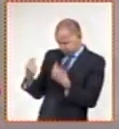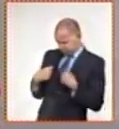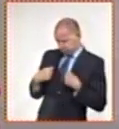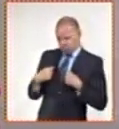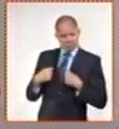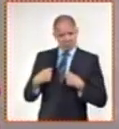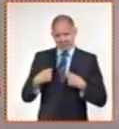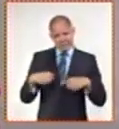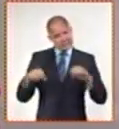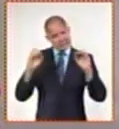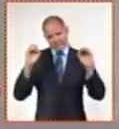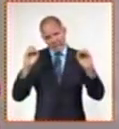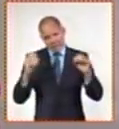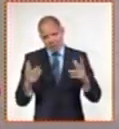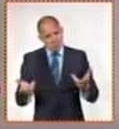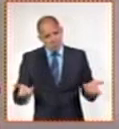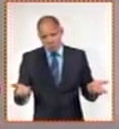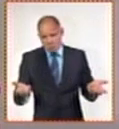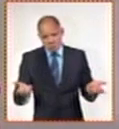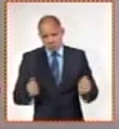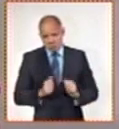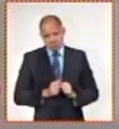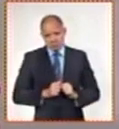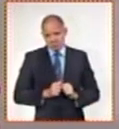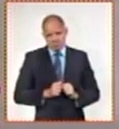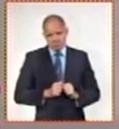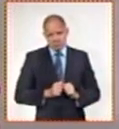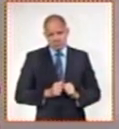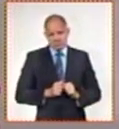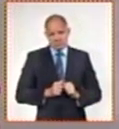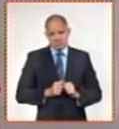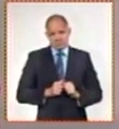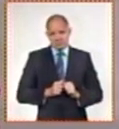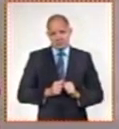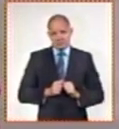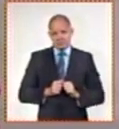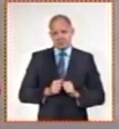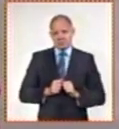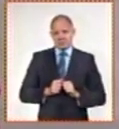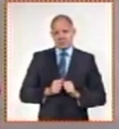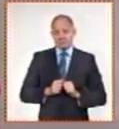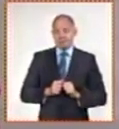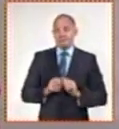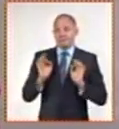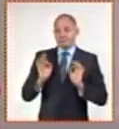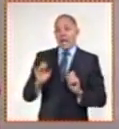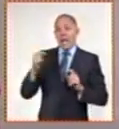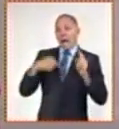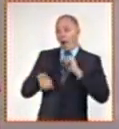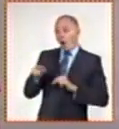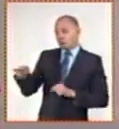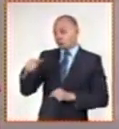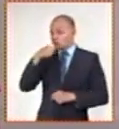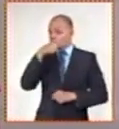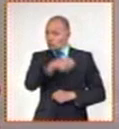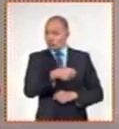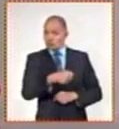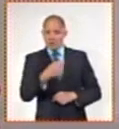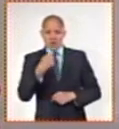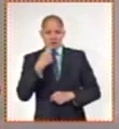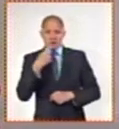de defraudar el Estado, que es lo que se dice en la acusación, que no puso sus manos en el